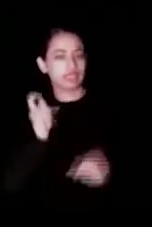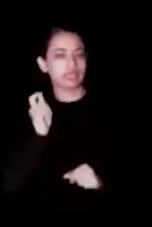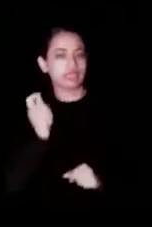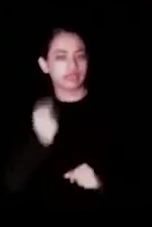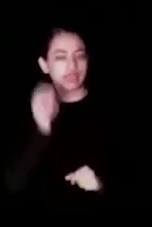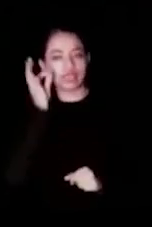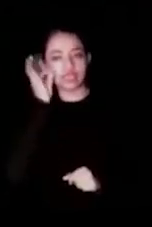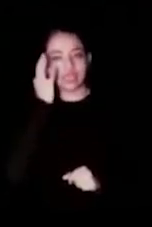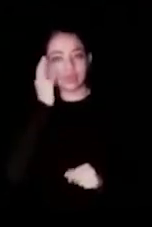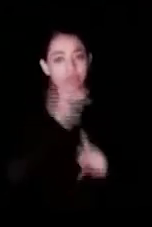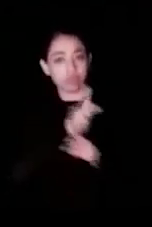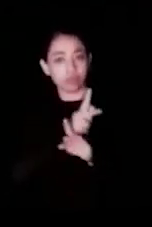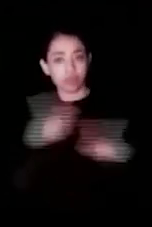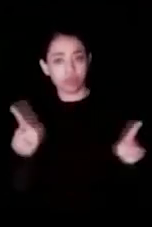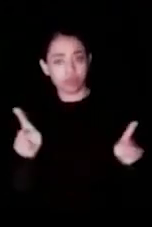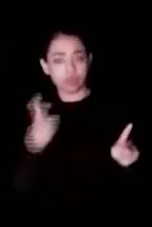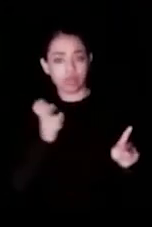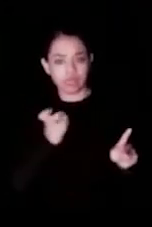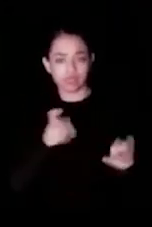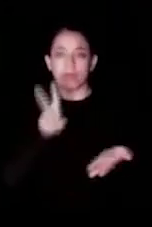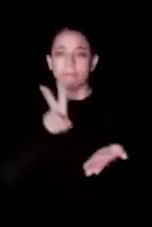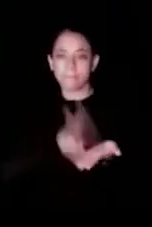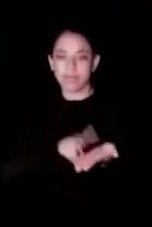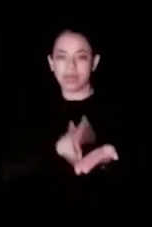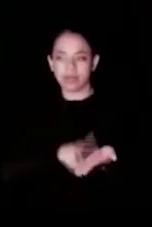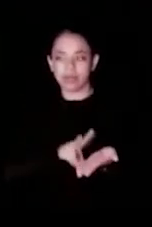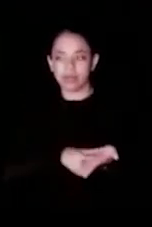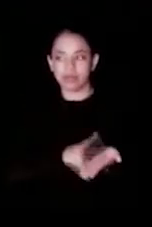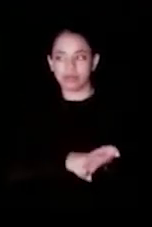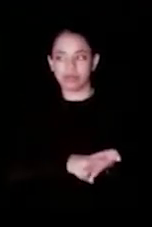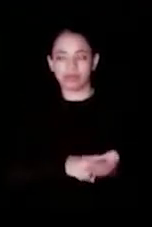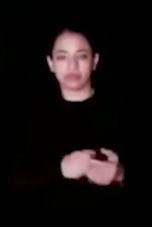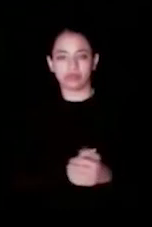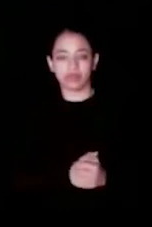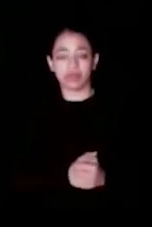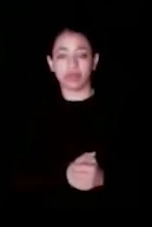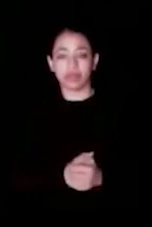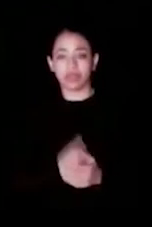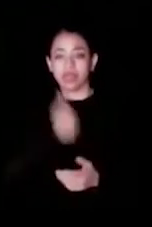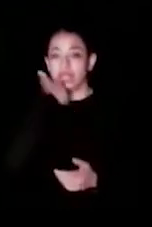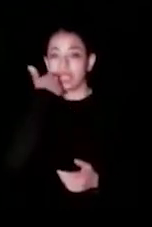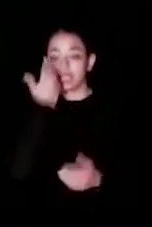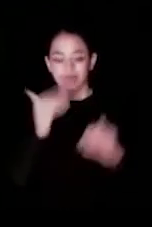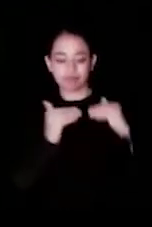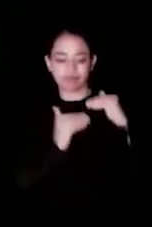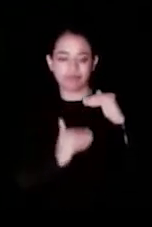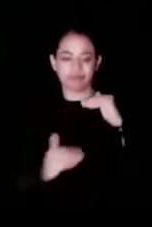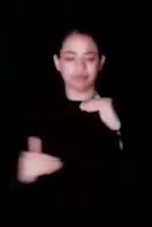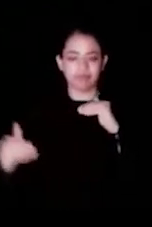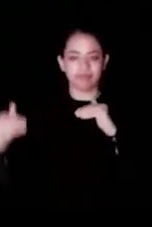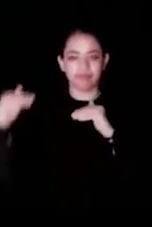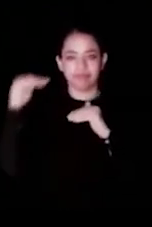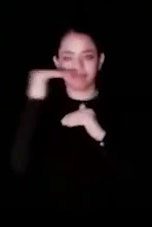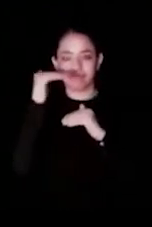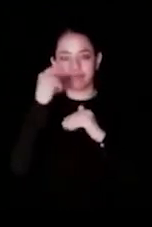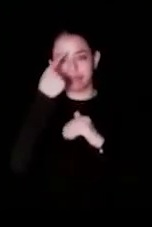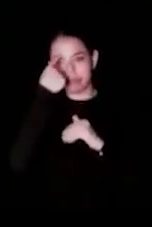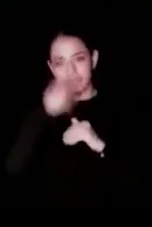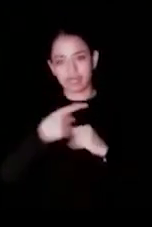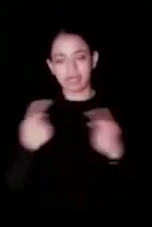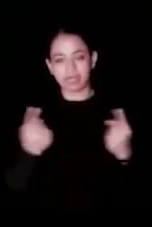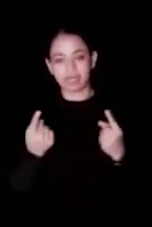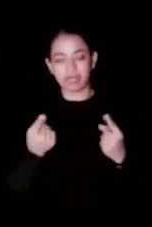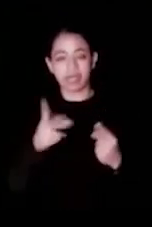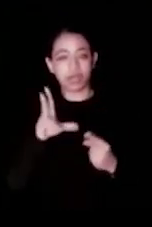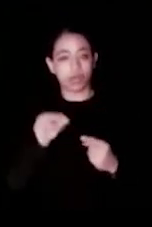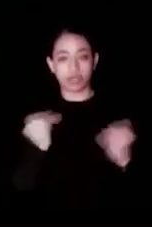público un valor del servicio público entonces queremos subir de nivel porque no es lo mismo